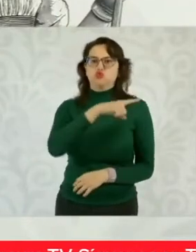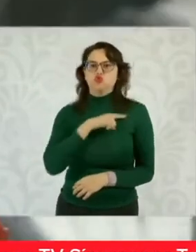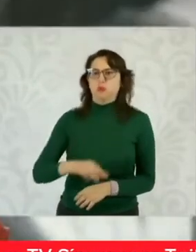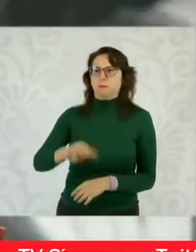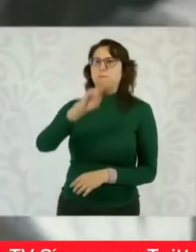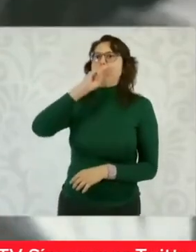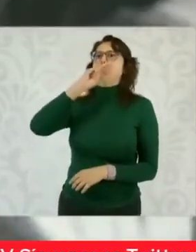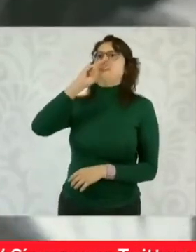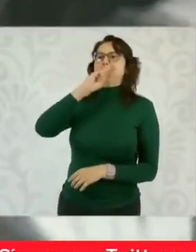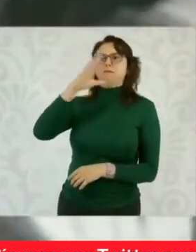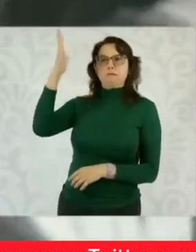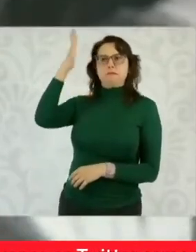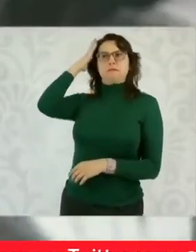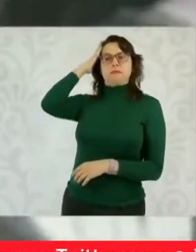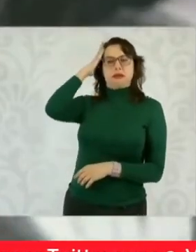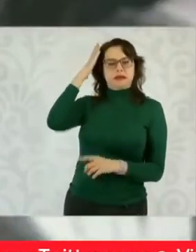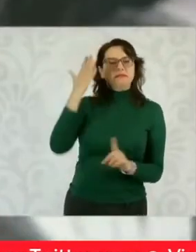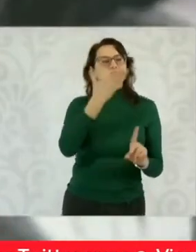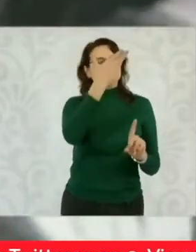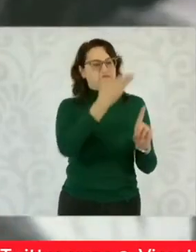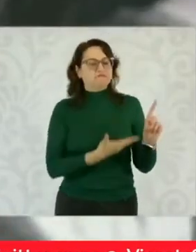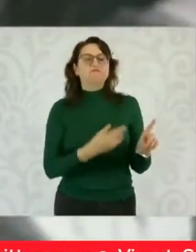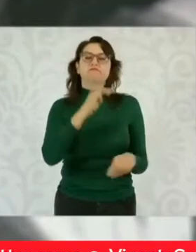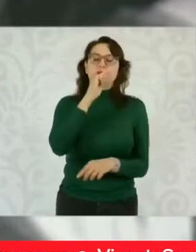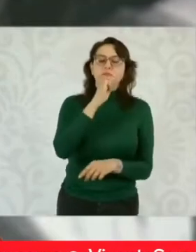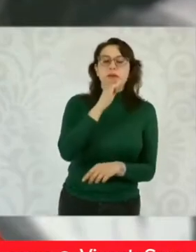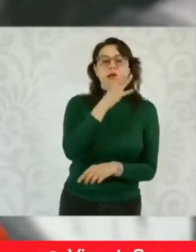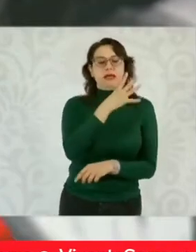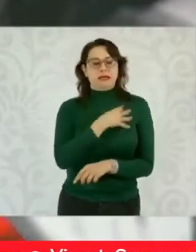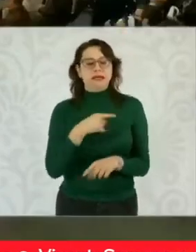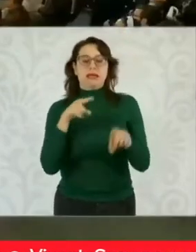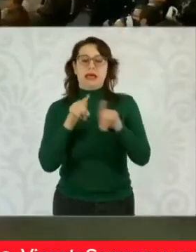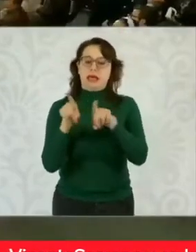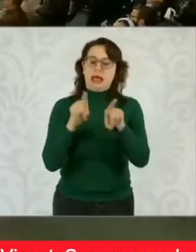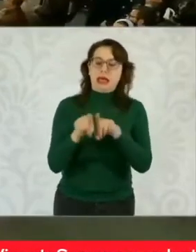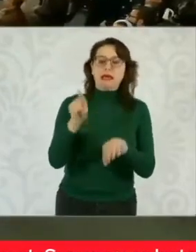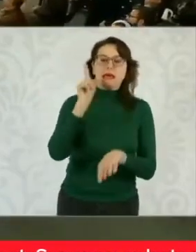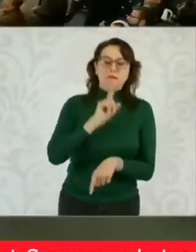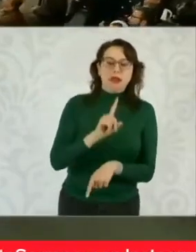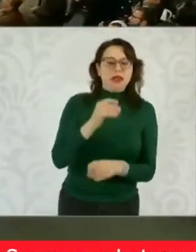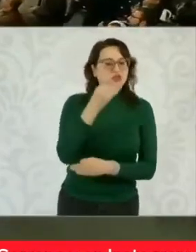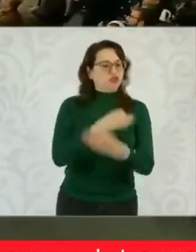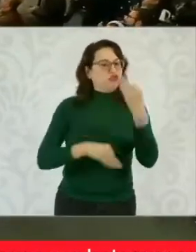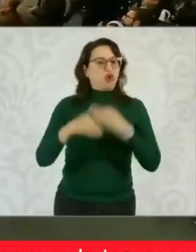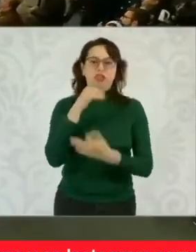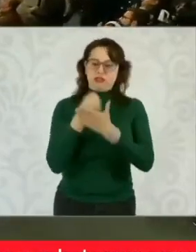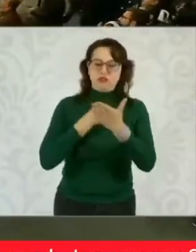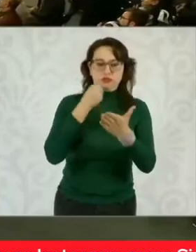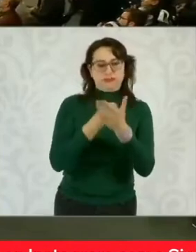una lucha de todas las mujeres, madres, hijas y hermanas, que les invito a ver en la siguiente cápsula.